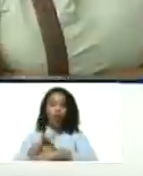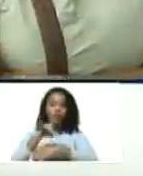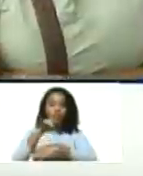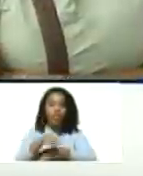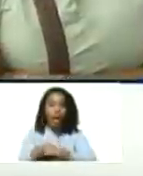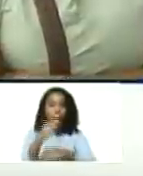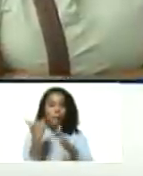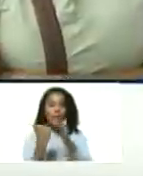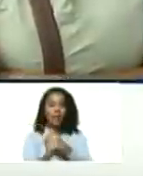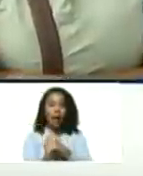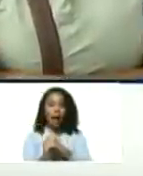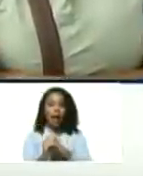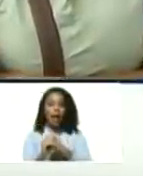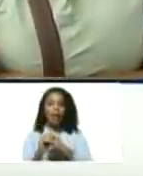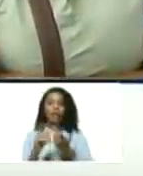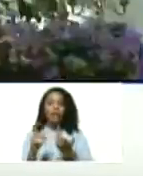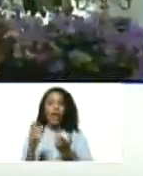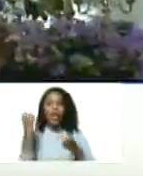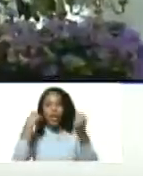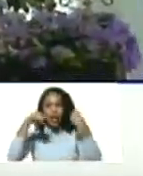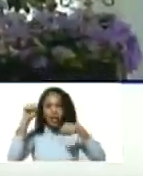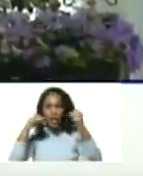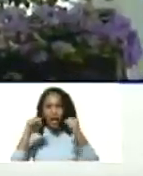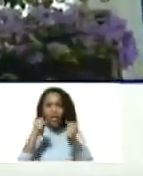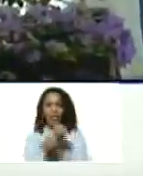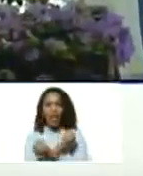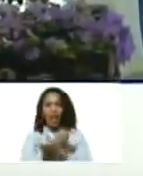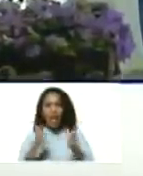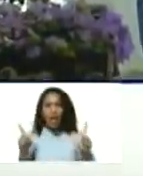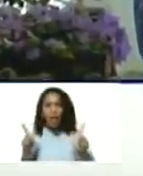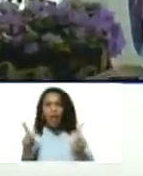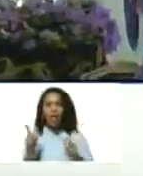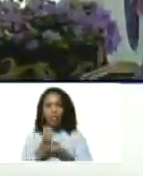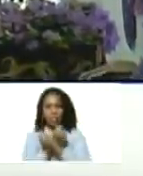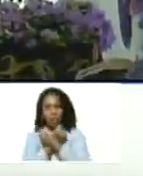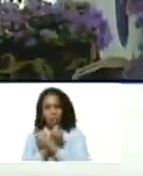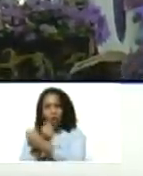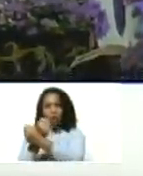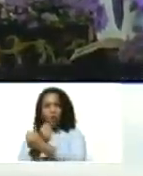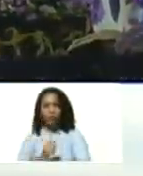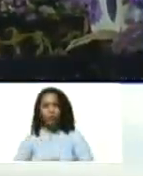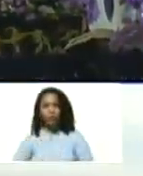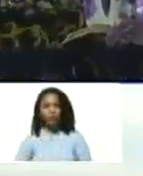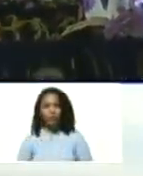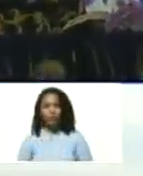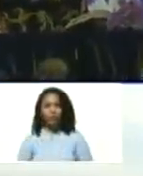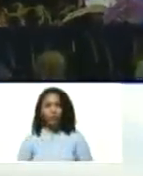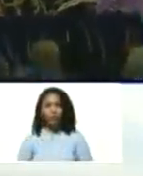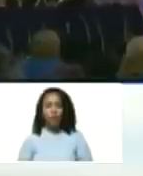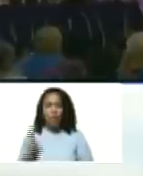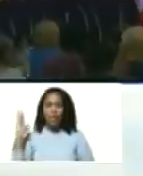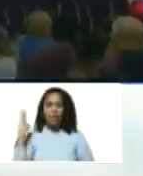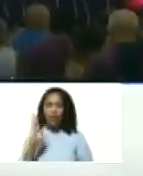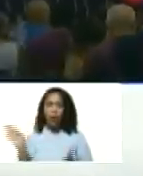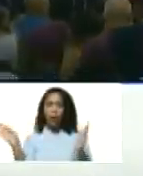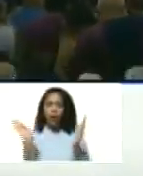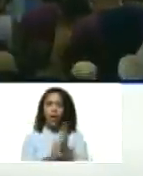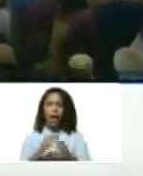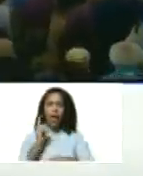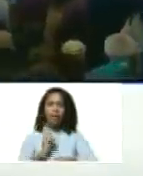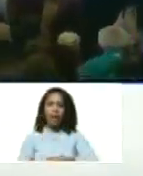redención de rebeldía de liberación de amor vino a marcar la